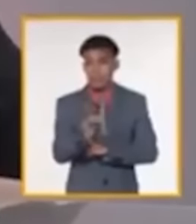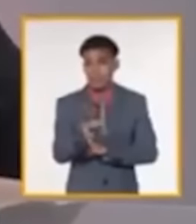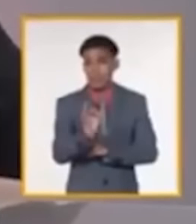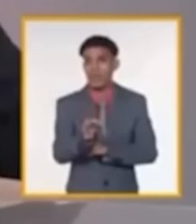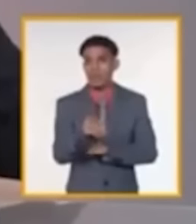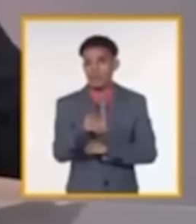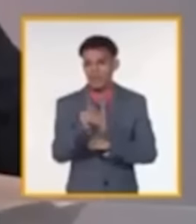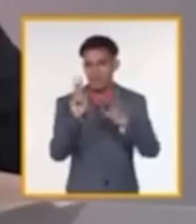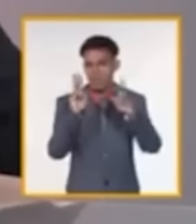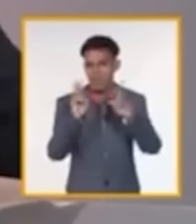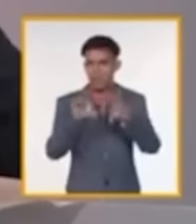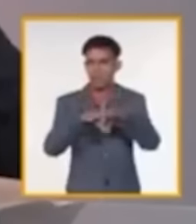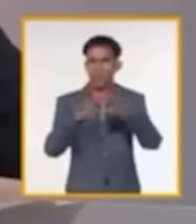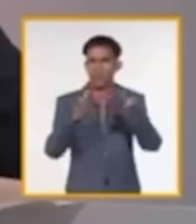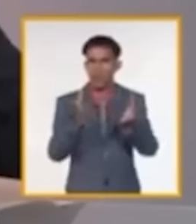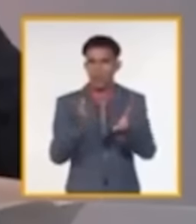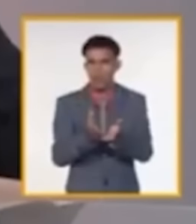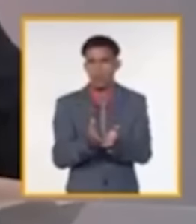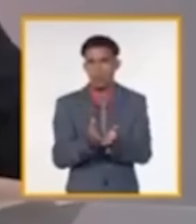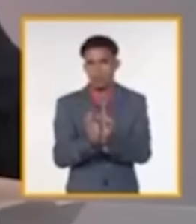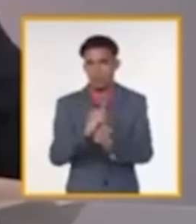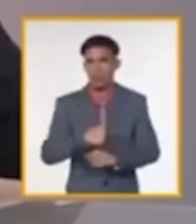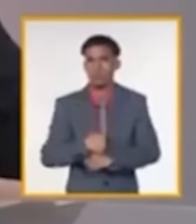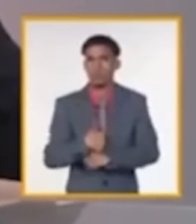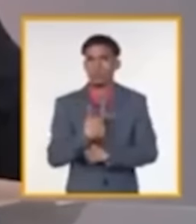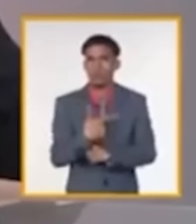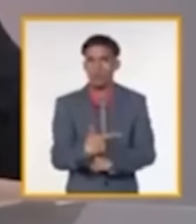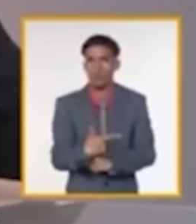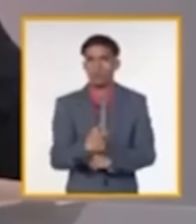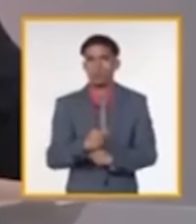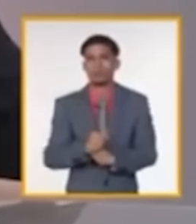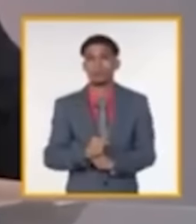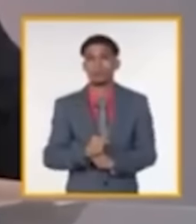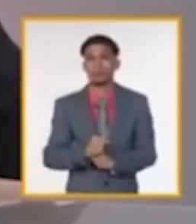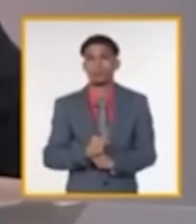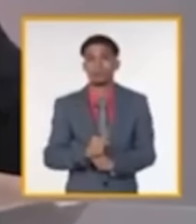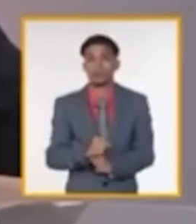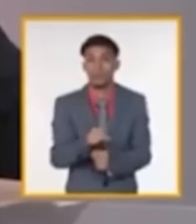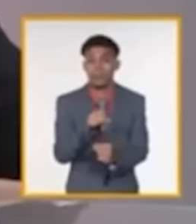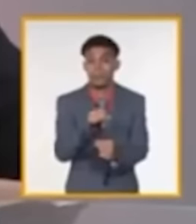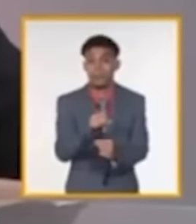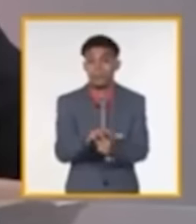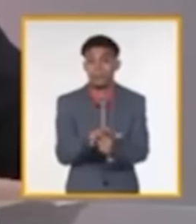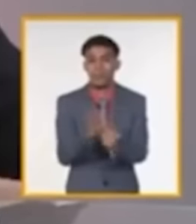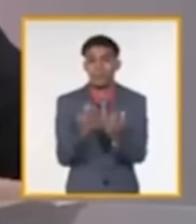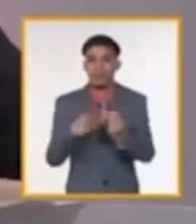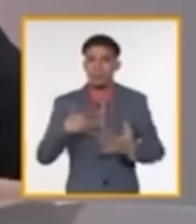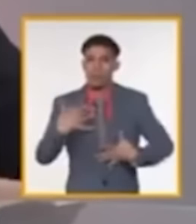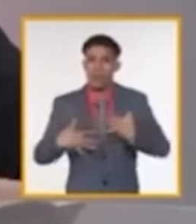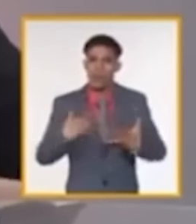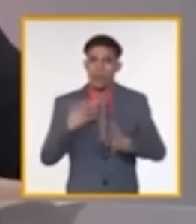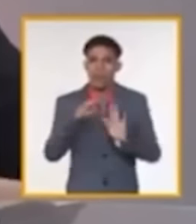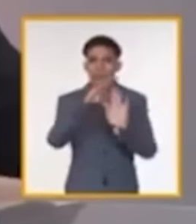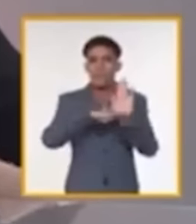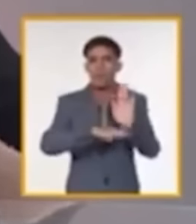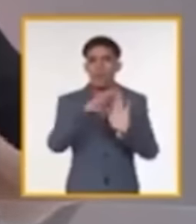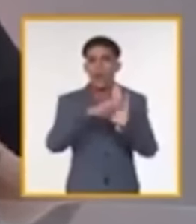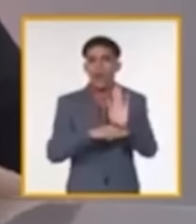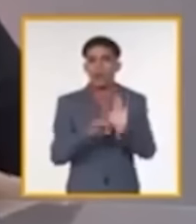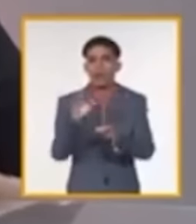precisamente todo el tema de la descolonización. Comenzamos con muchas motivaciones con el programa Sembrar Ideas,